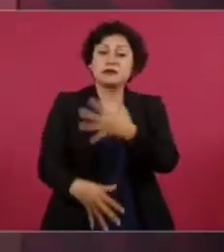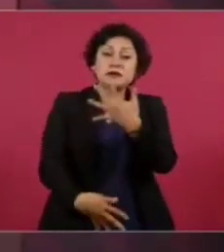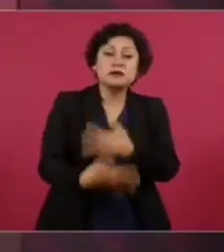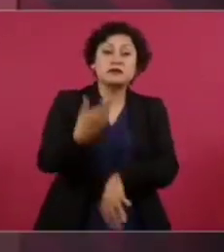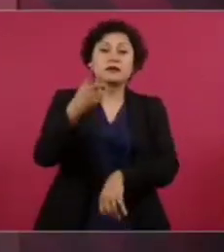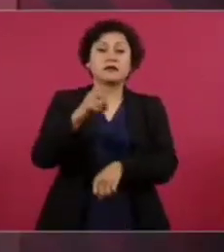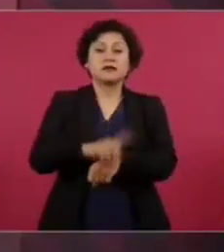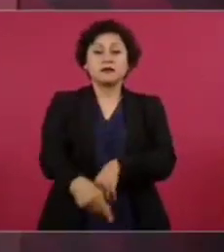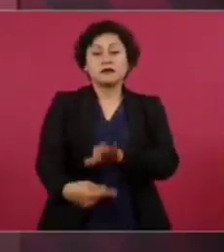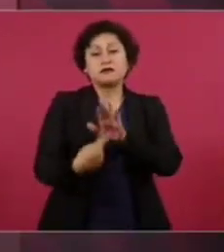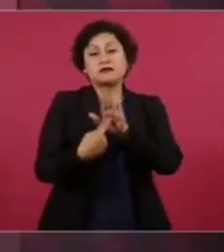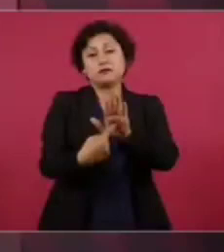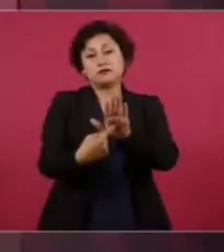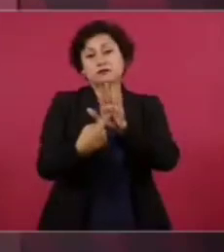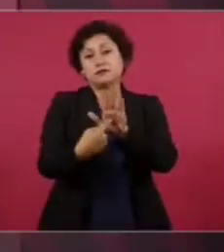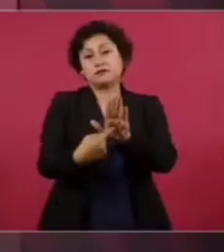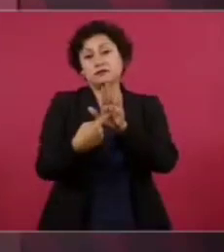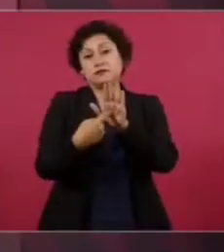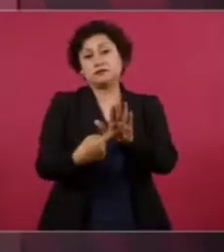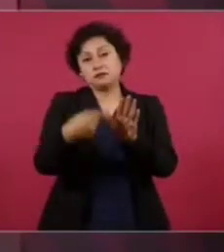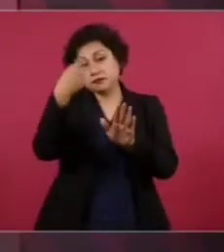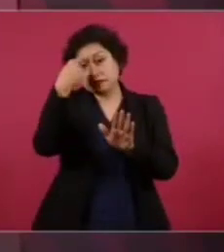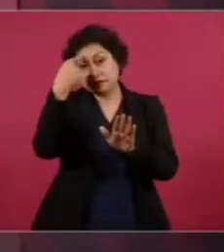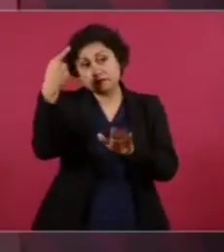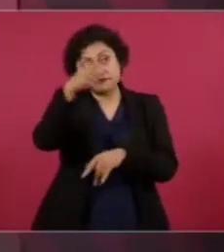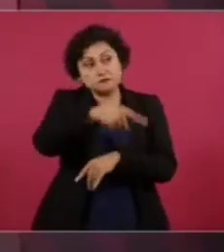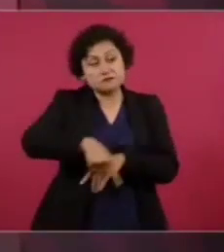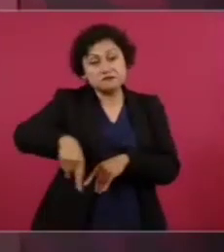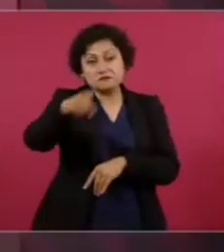y se da a conocer